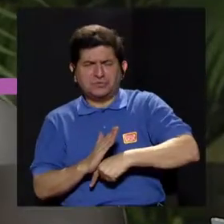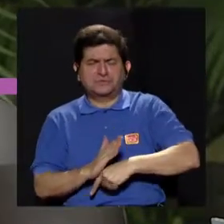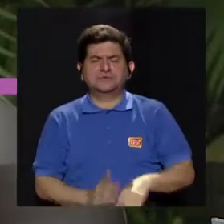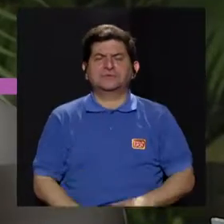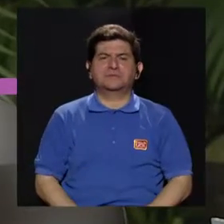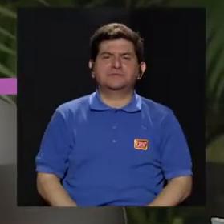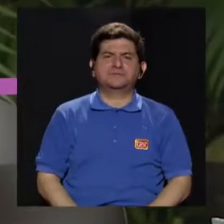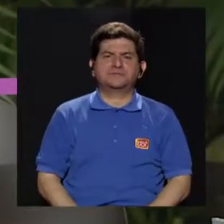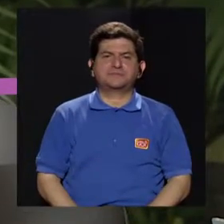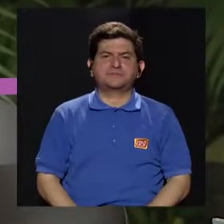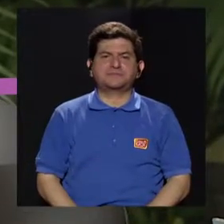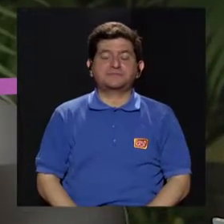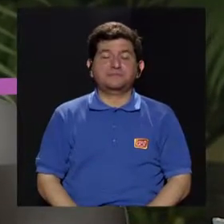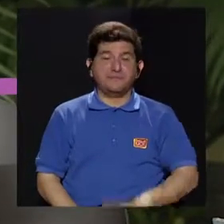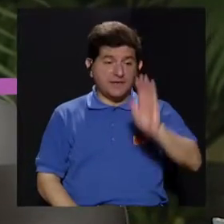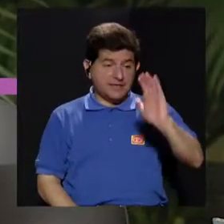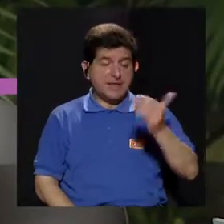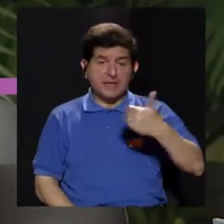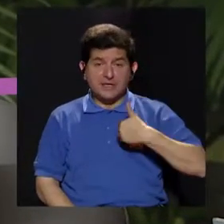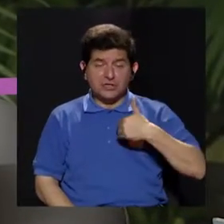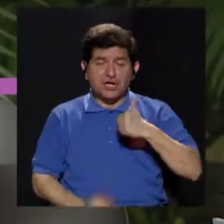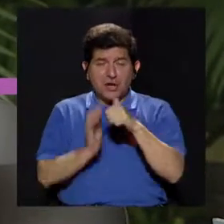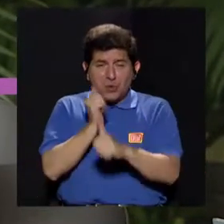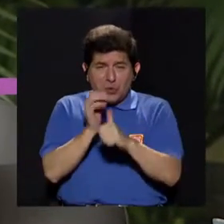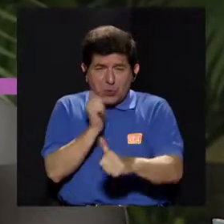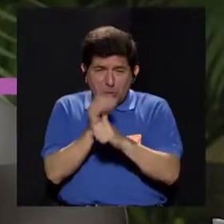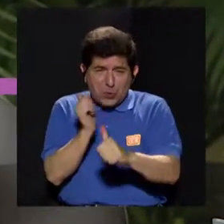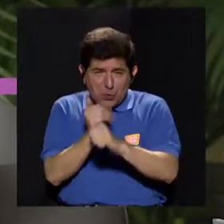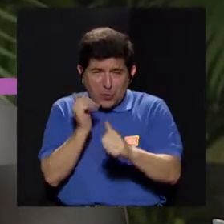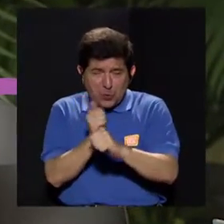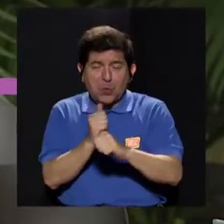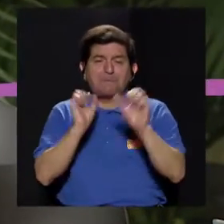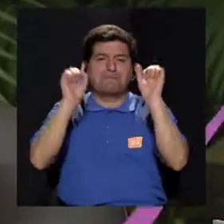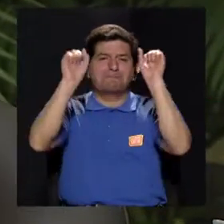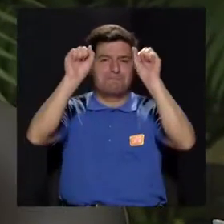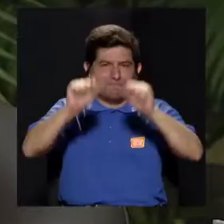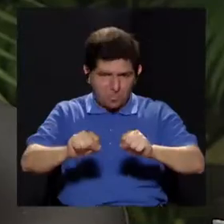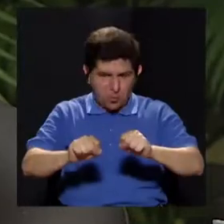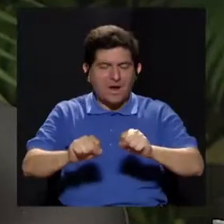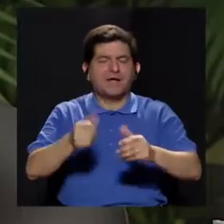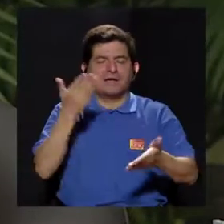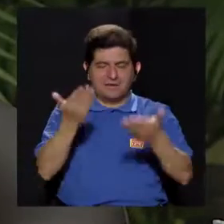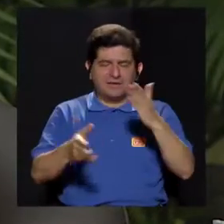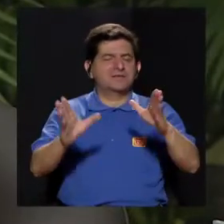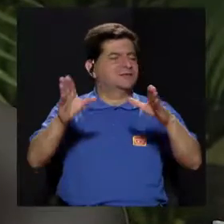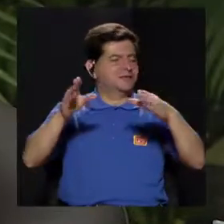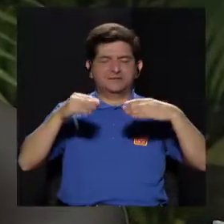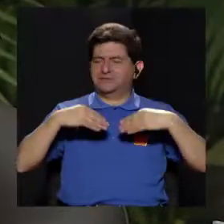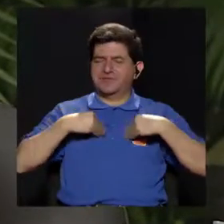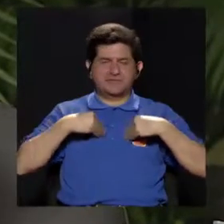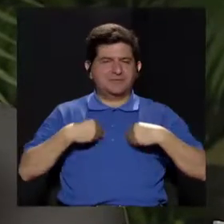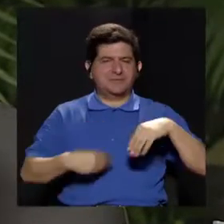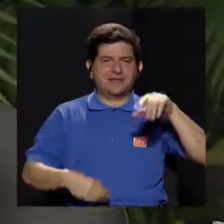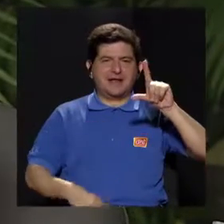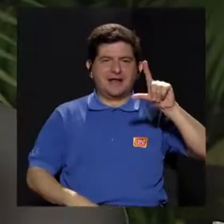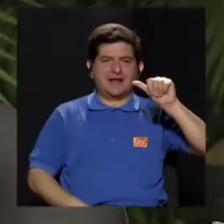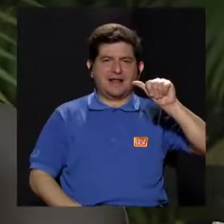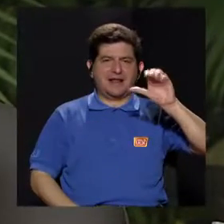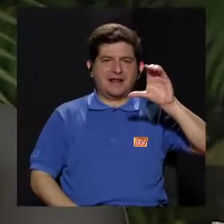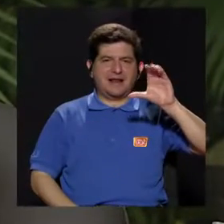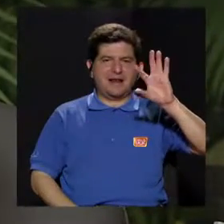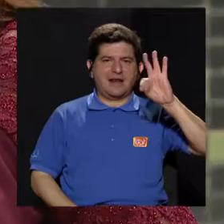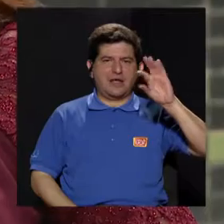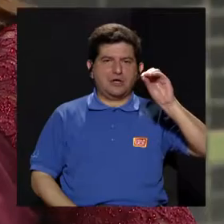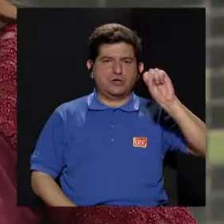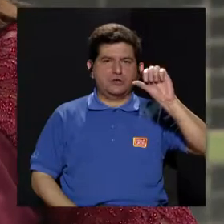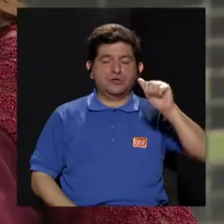rotavirus. Si el niño tiene una diarrea, sí puede hacerse intolerante a la lactosa